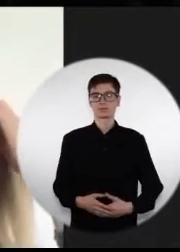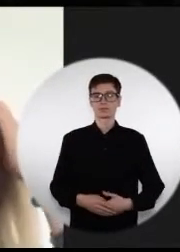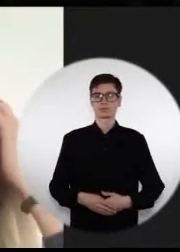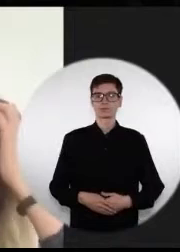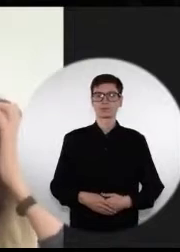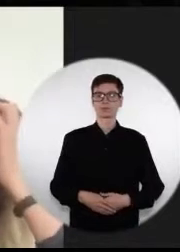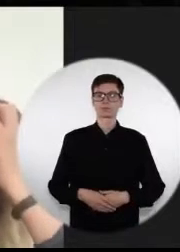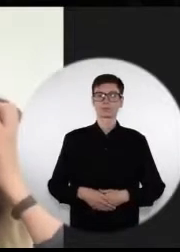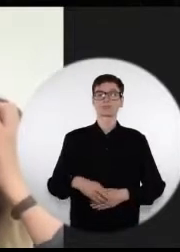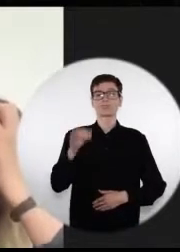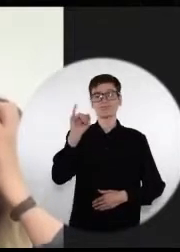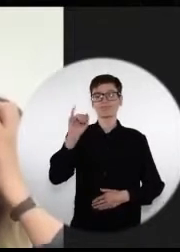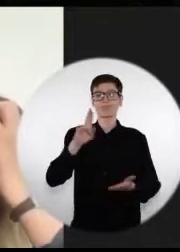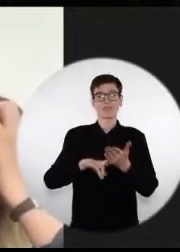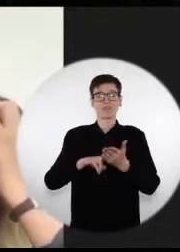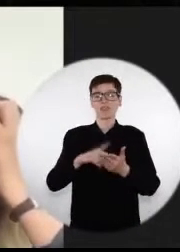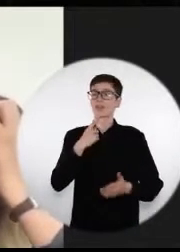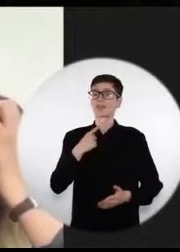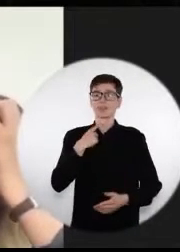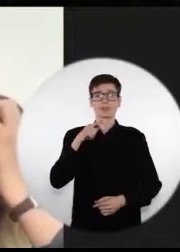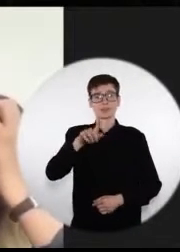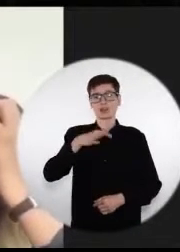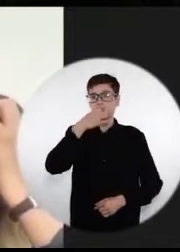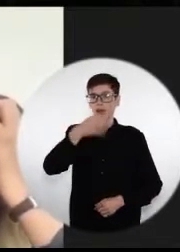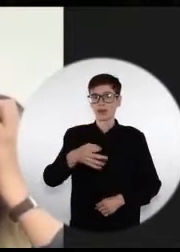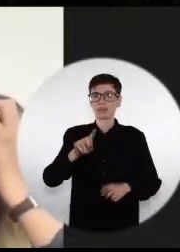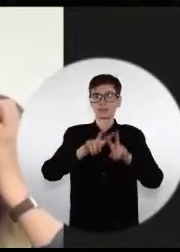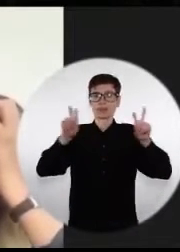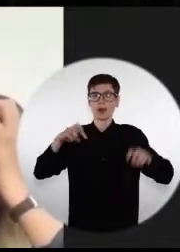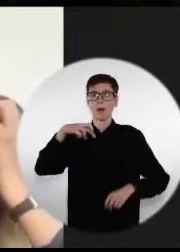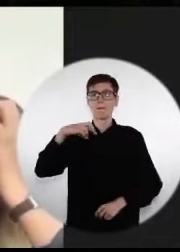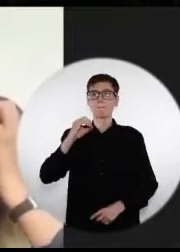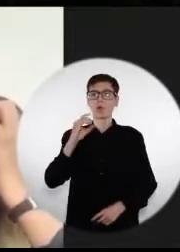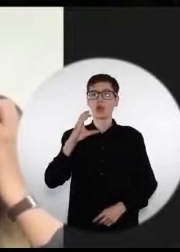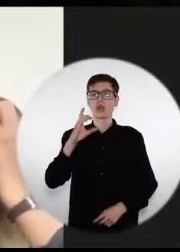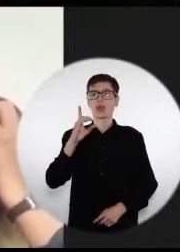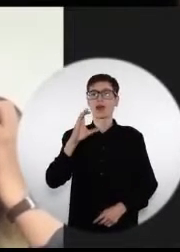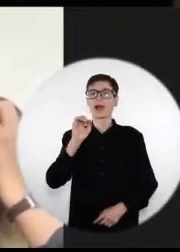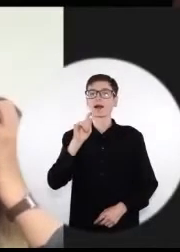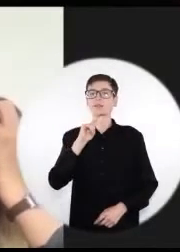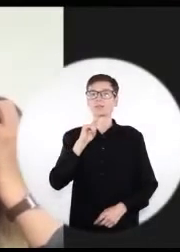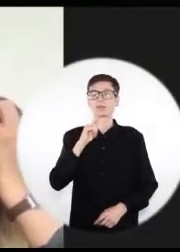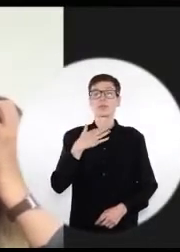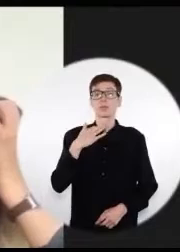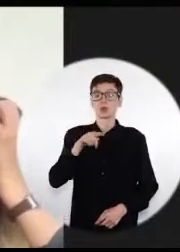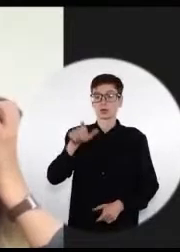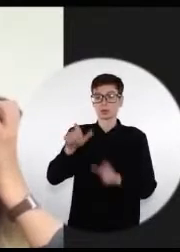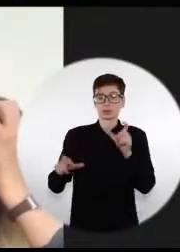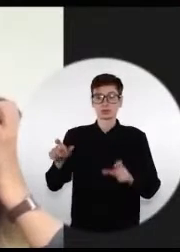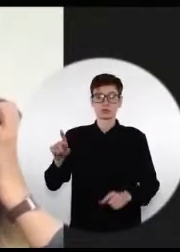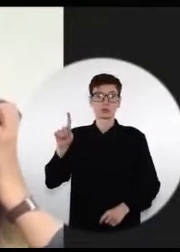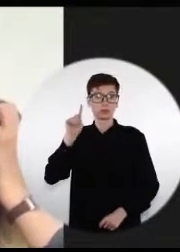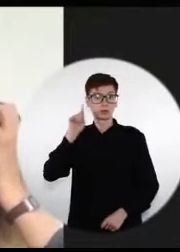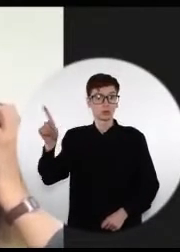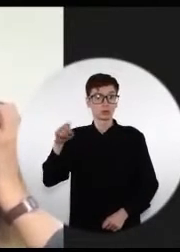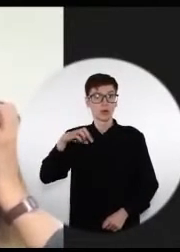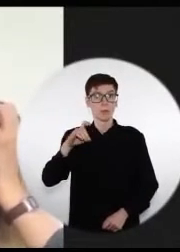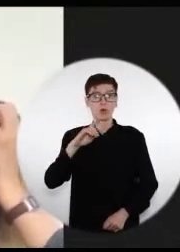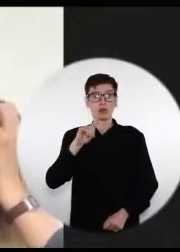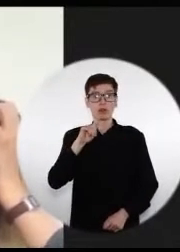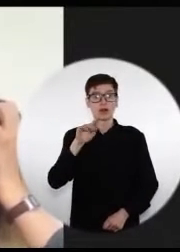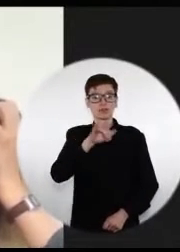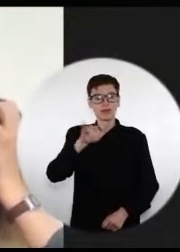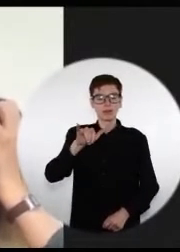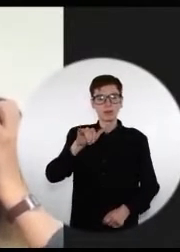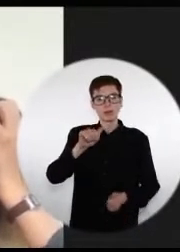que a que más gente esté requiriendo que más gente lo esté necesitando claro porque es interesante lo que decide el